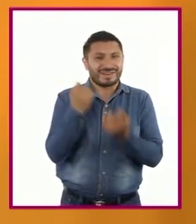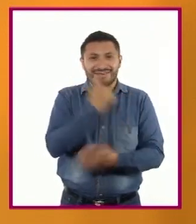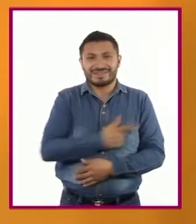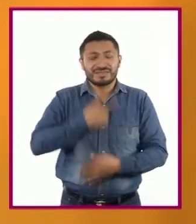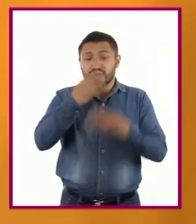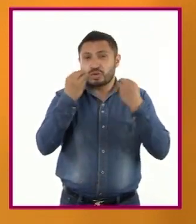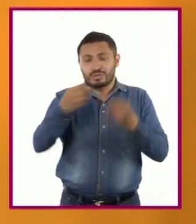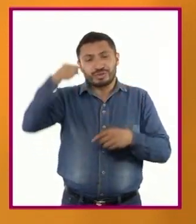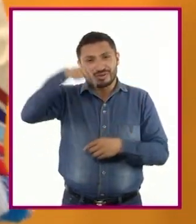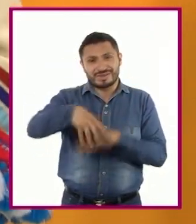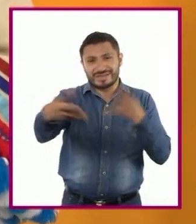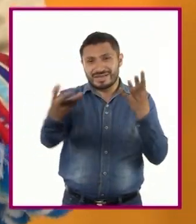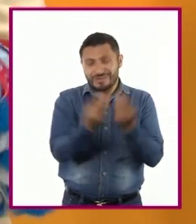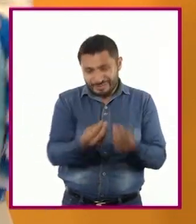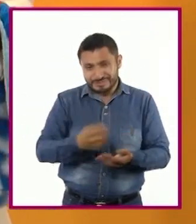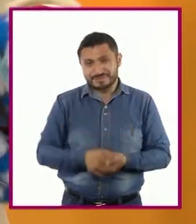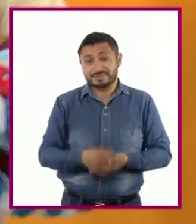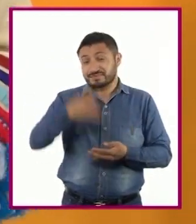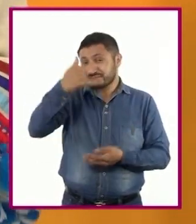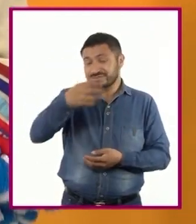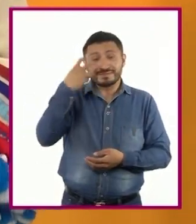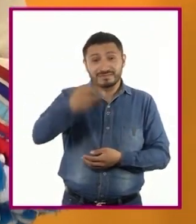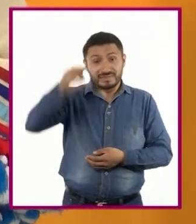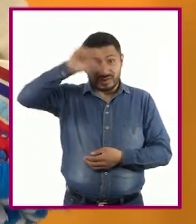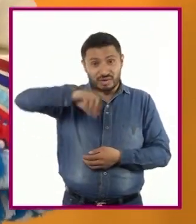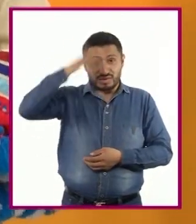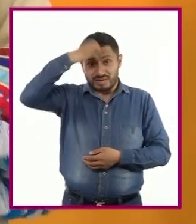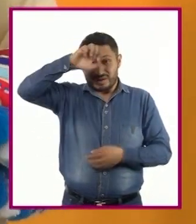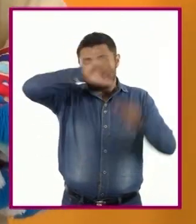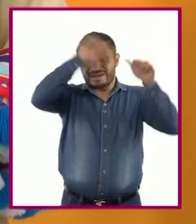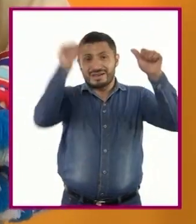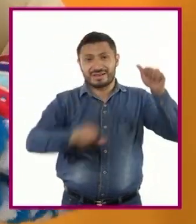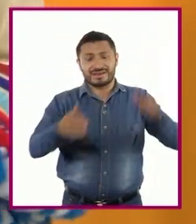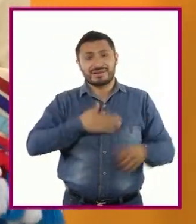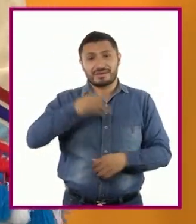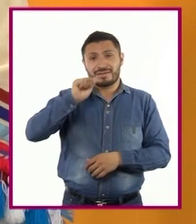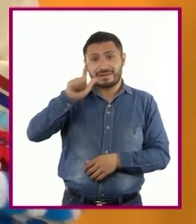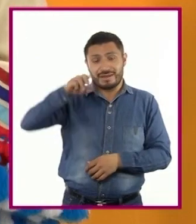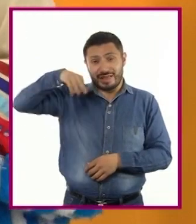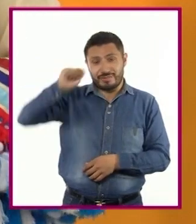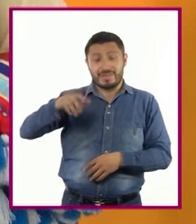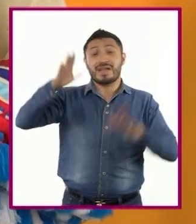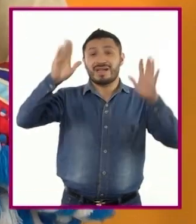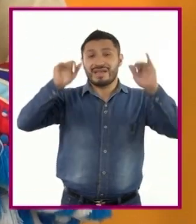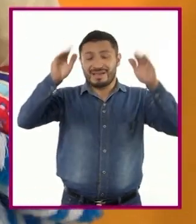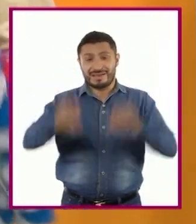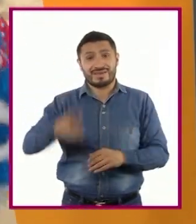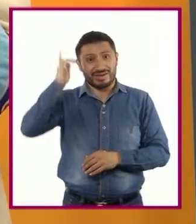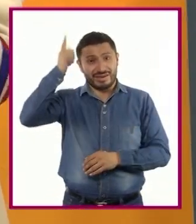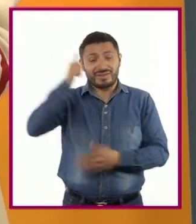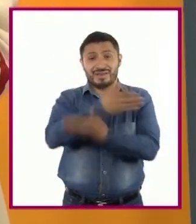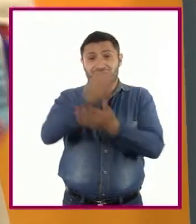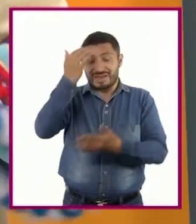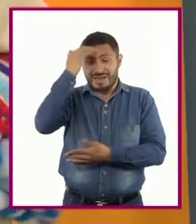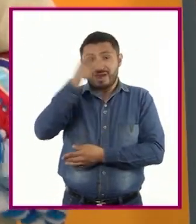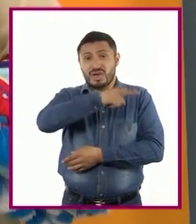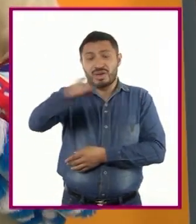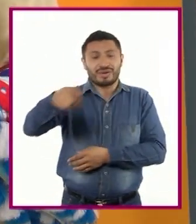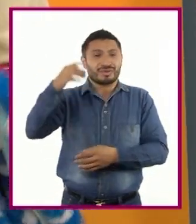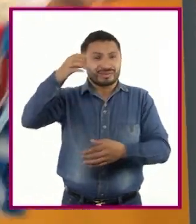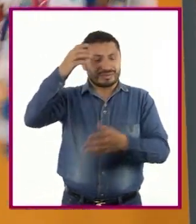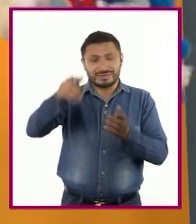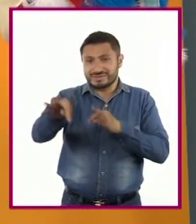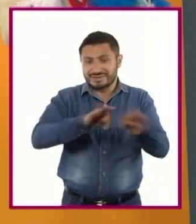mucho gusto estar aquí contigo, Manuel, y por esta experiencia artística. Soy Alma. Me despido esperando conocer sus